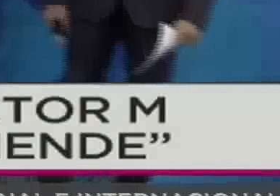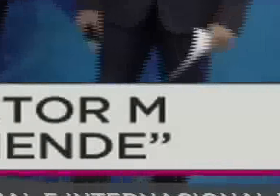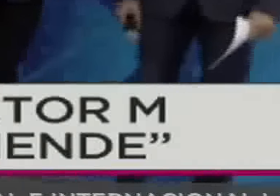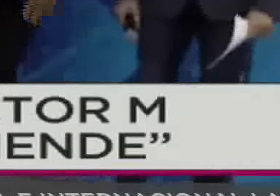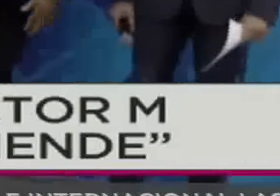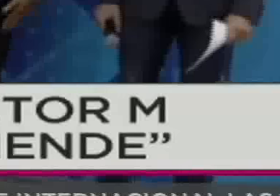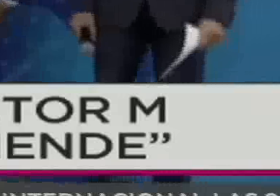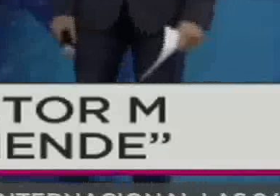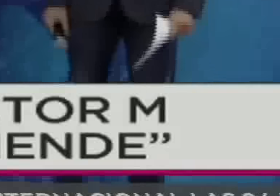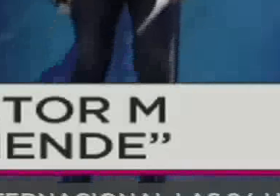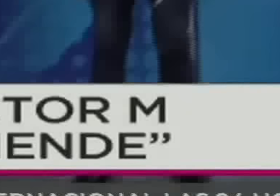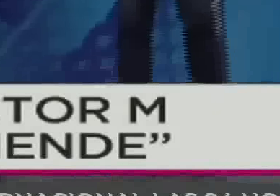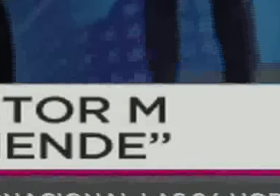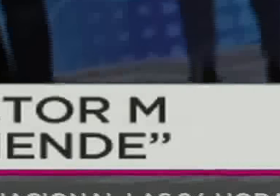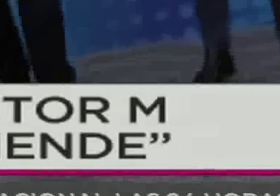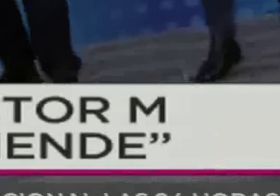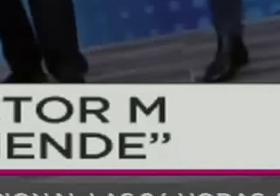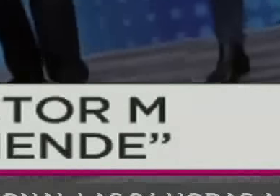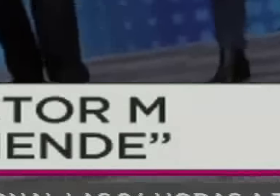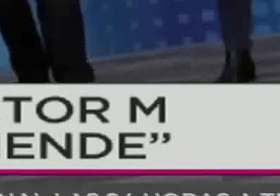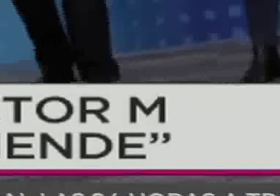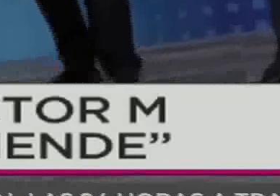sanciones y hasta hubo un apagón.